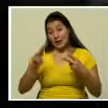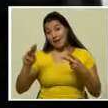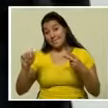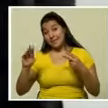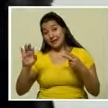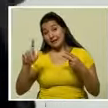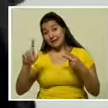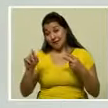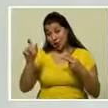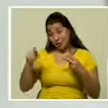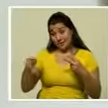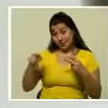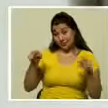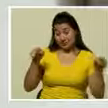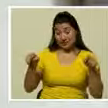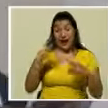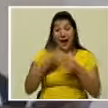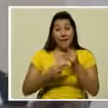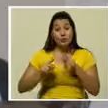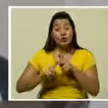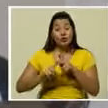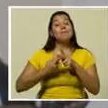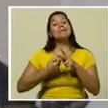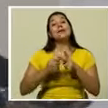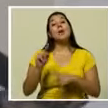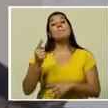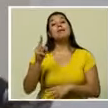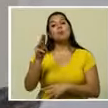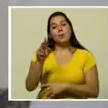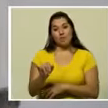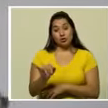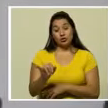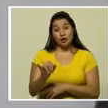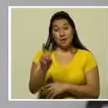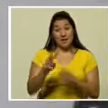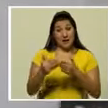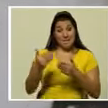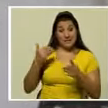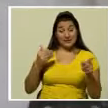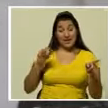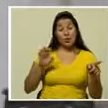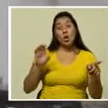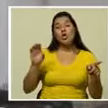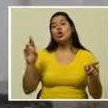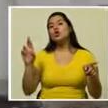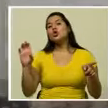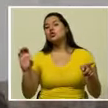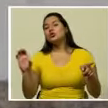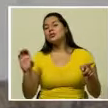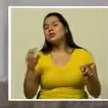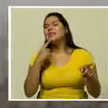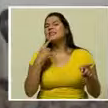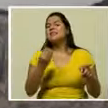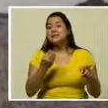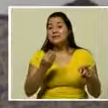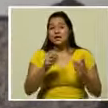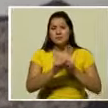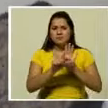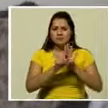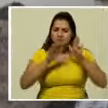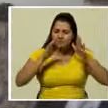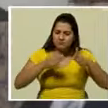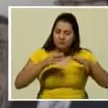el pasado 1 de mayo. En su discurso el pasado viernes, Cruikshank manifestó que el directorio del Congreso se enfocará en la reactivación de la